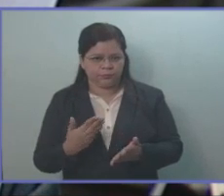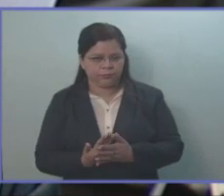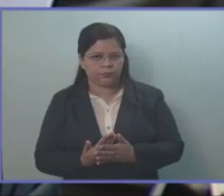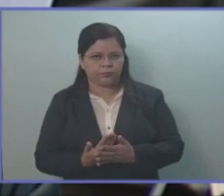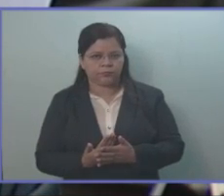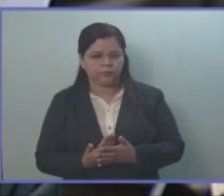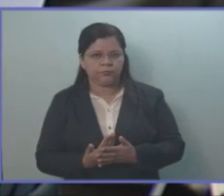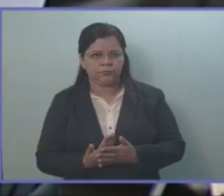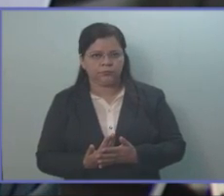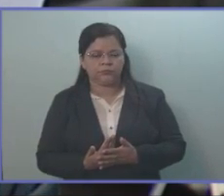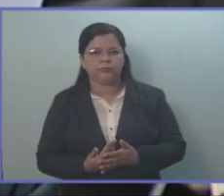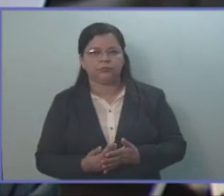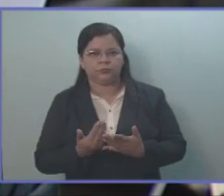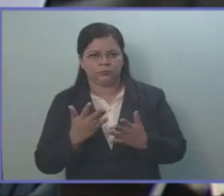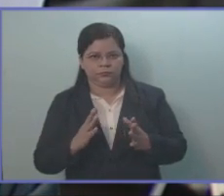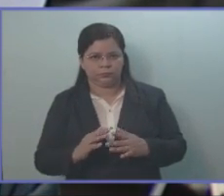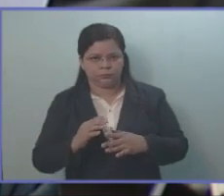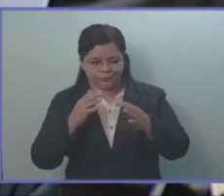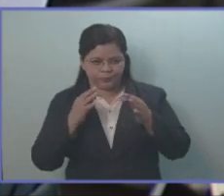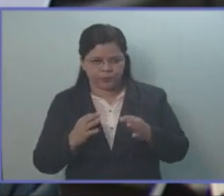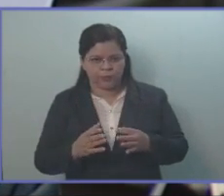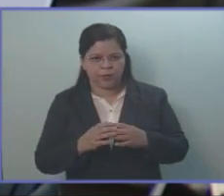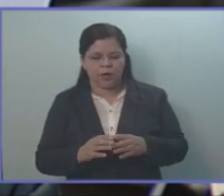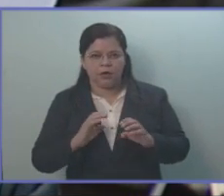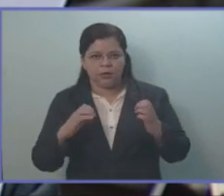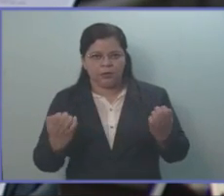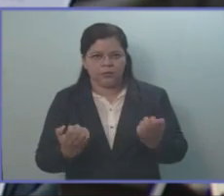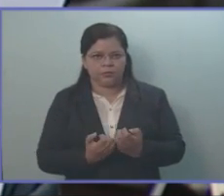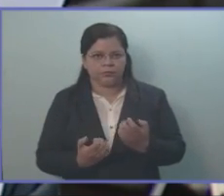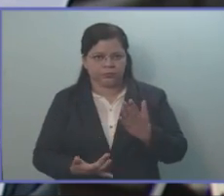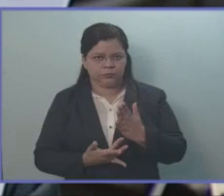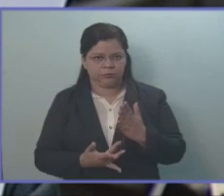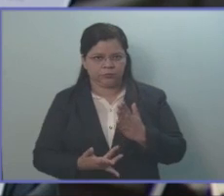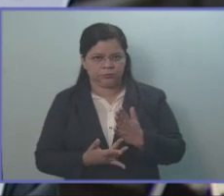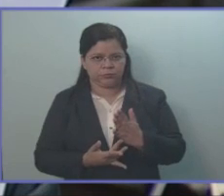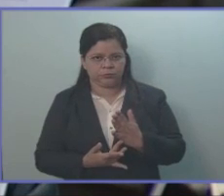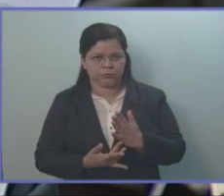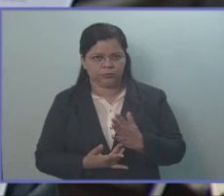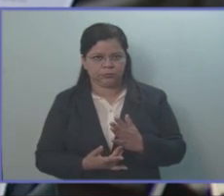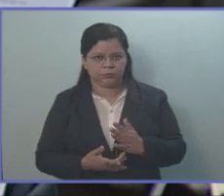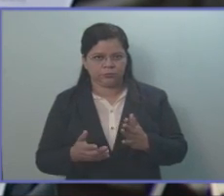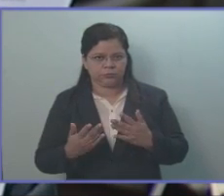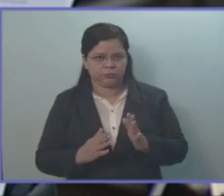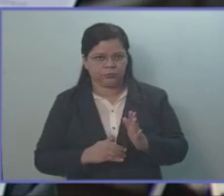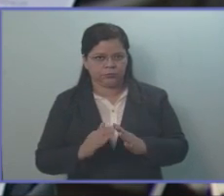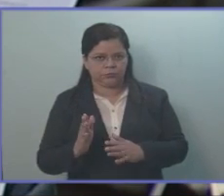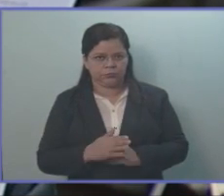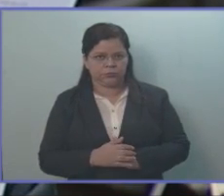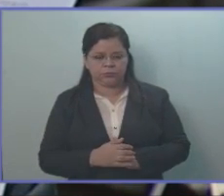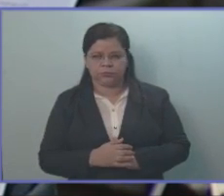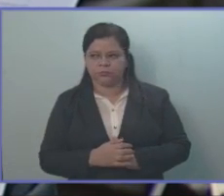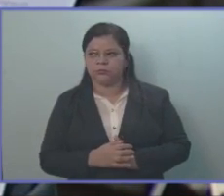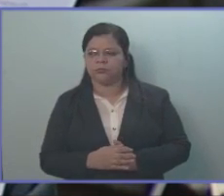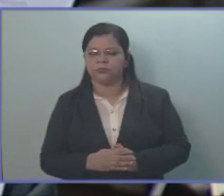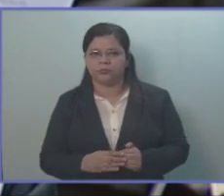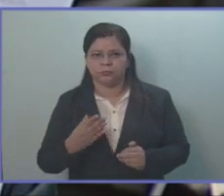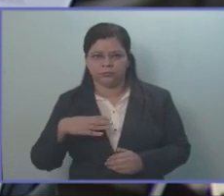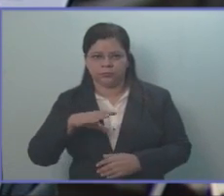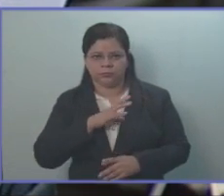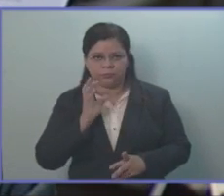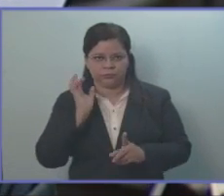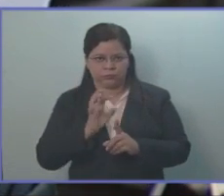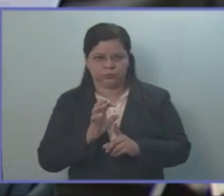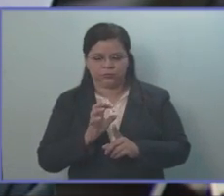propuestas, previo dictamen del equipo técnico de cada centro, ratificado por el Consejo